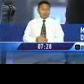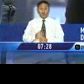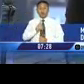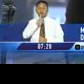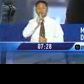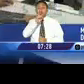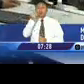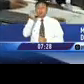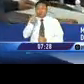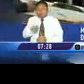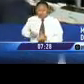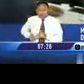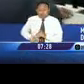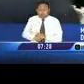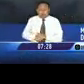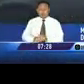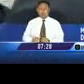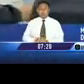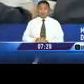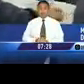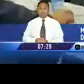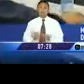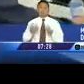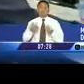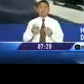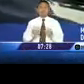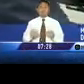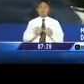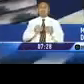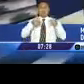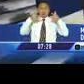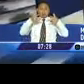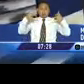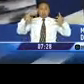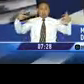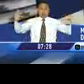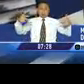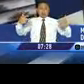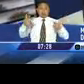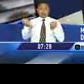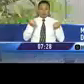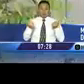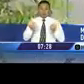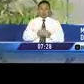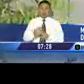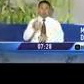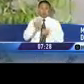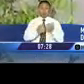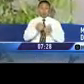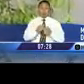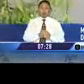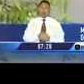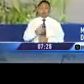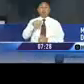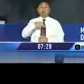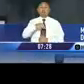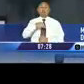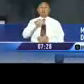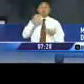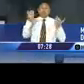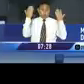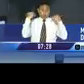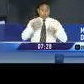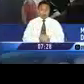de la muerte. De allí que también se implementará más cámaras de seguridad para controlar hechos delictivos que se presenten en la ciudad.